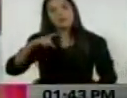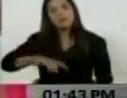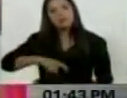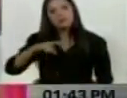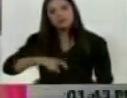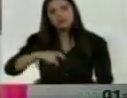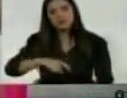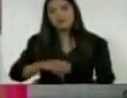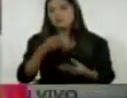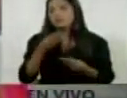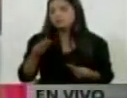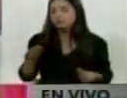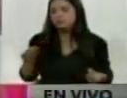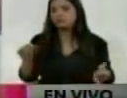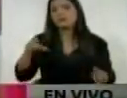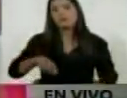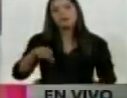necesidades